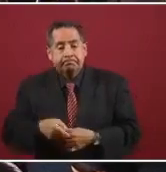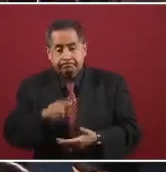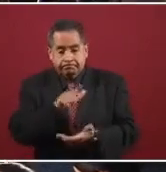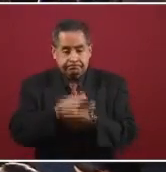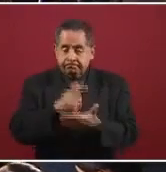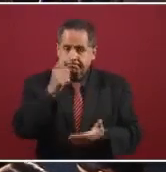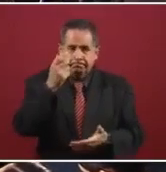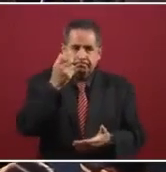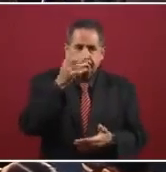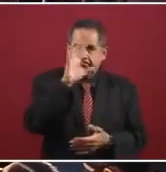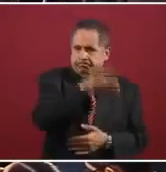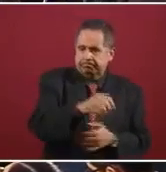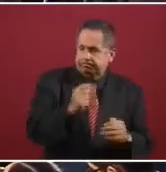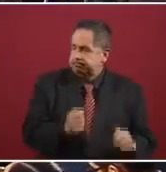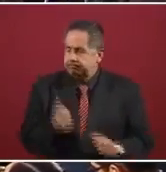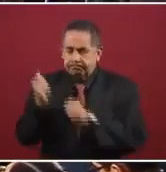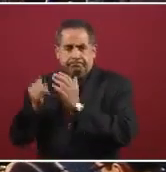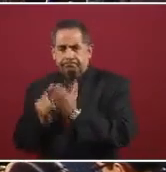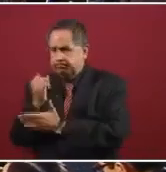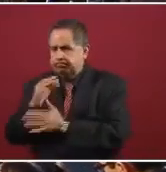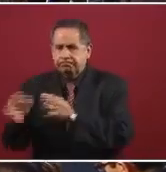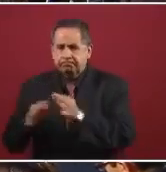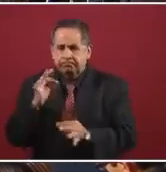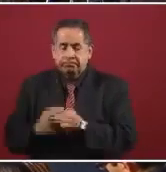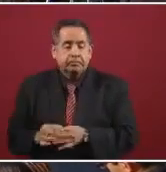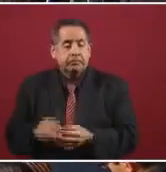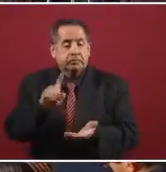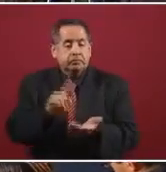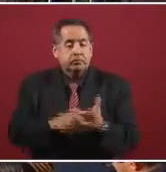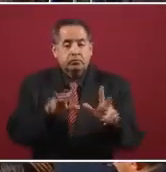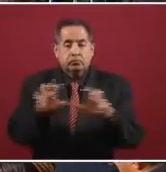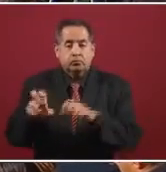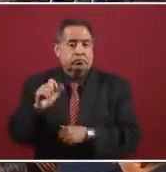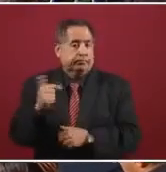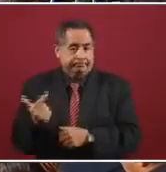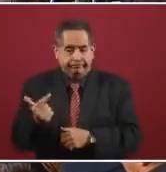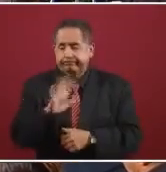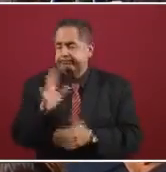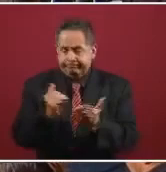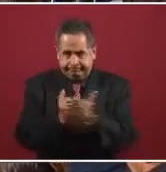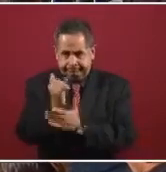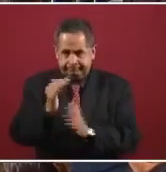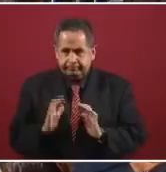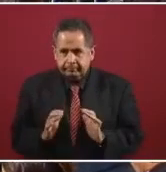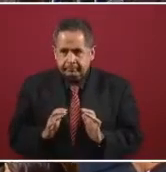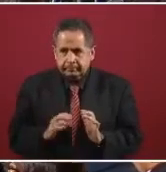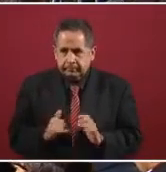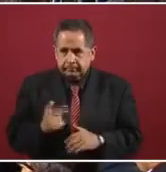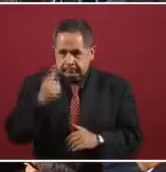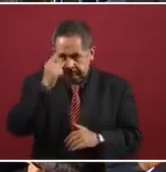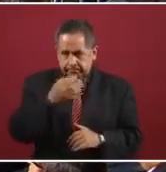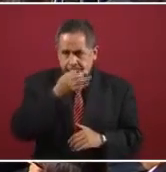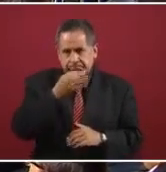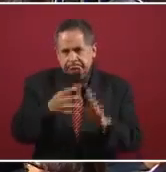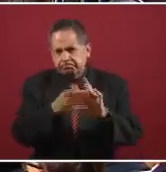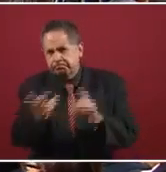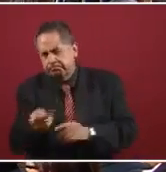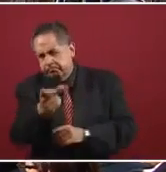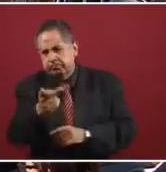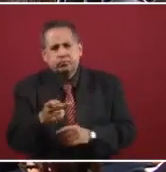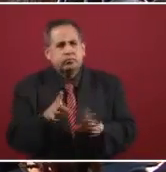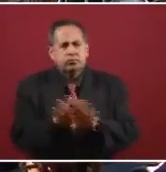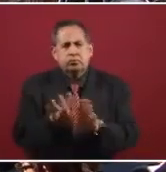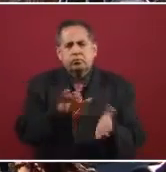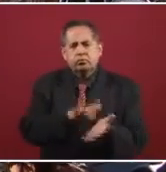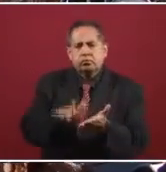final son 1,807 al día de hoy. Y nada más para preguntarle, ¿qué apoyos